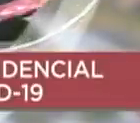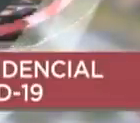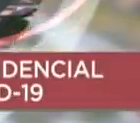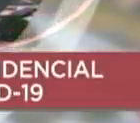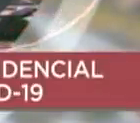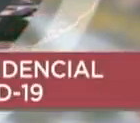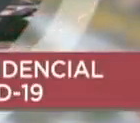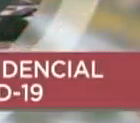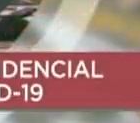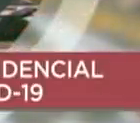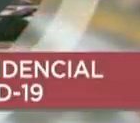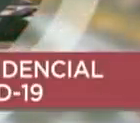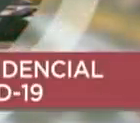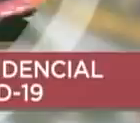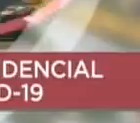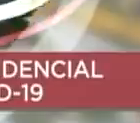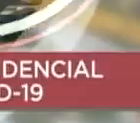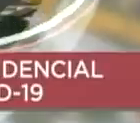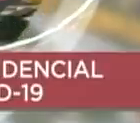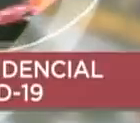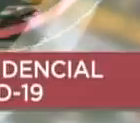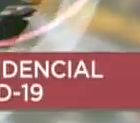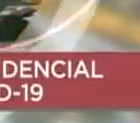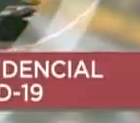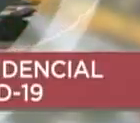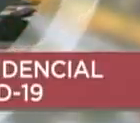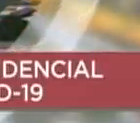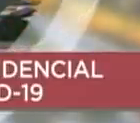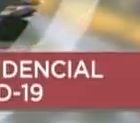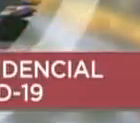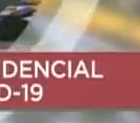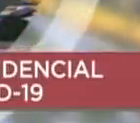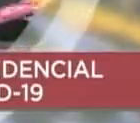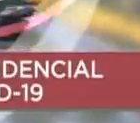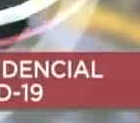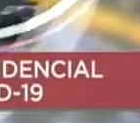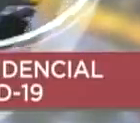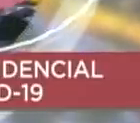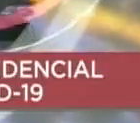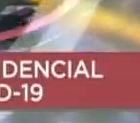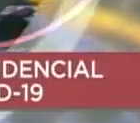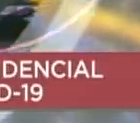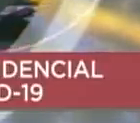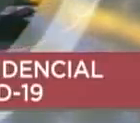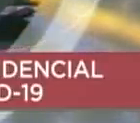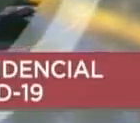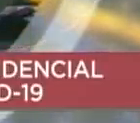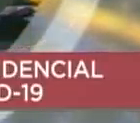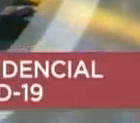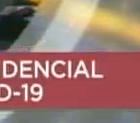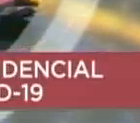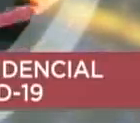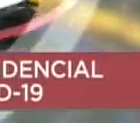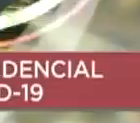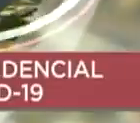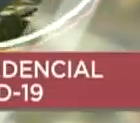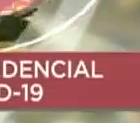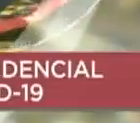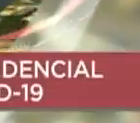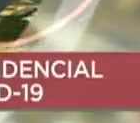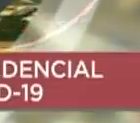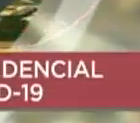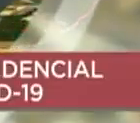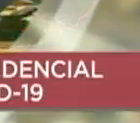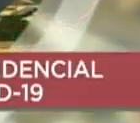estado informando al país. Hoy ha sido un día muy importante porque significa otro paso